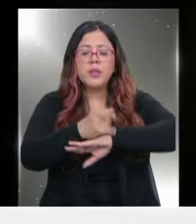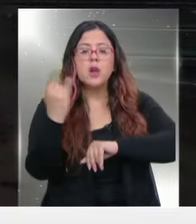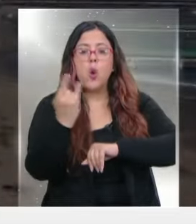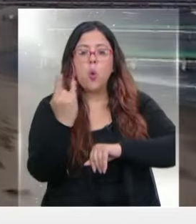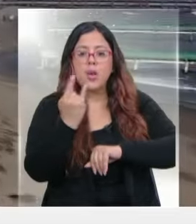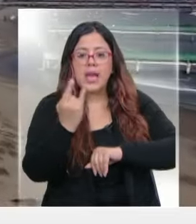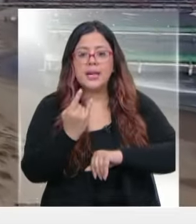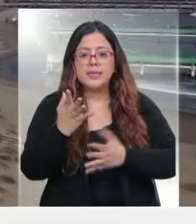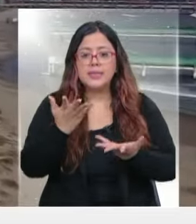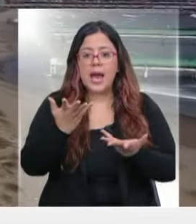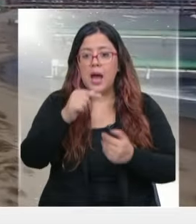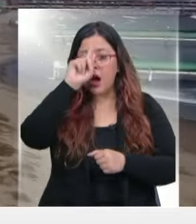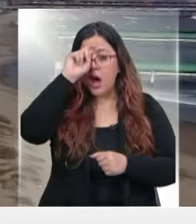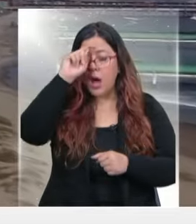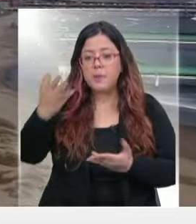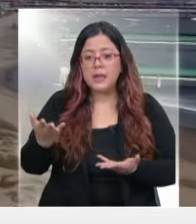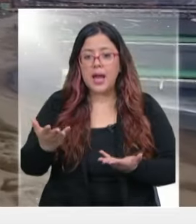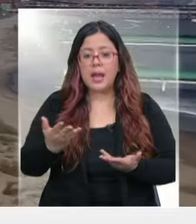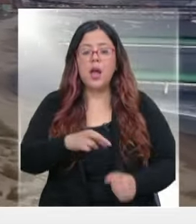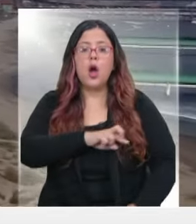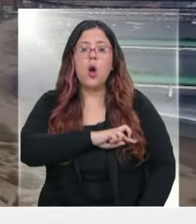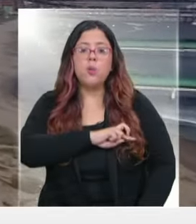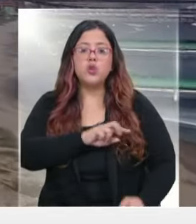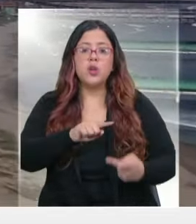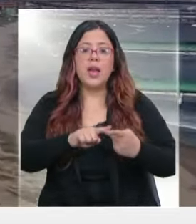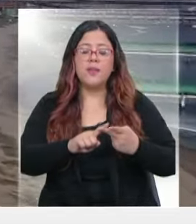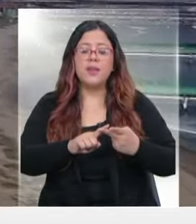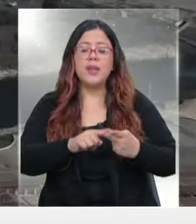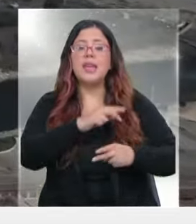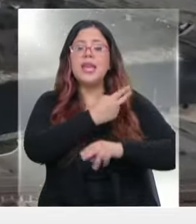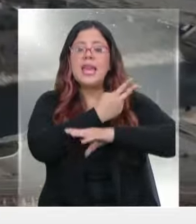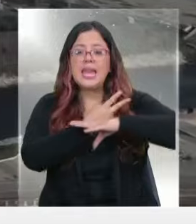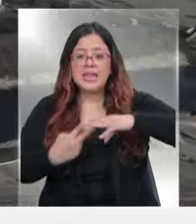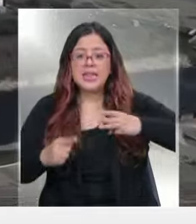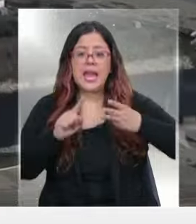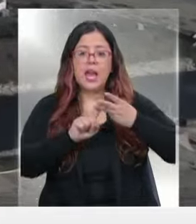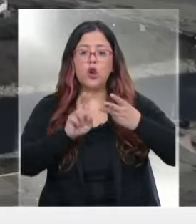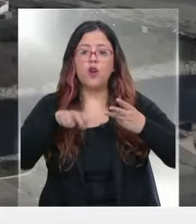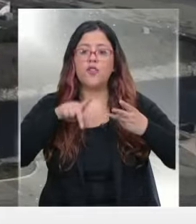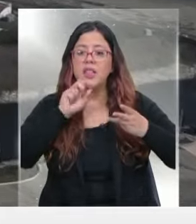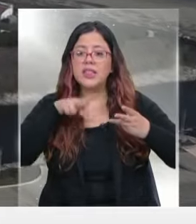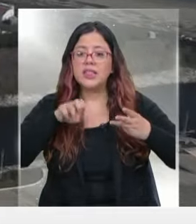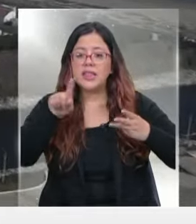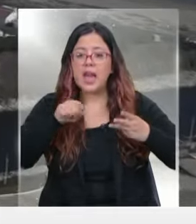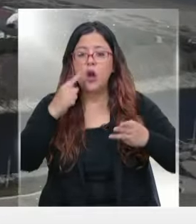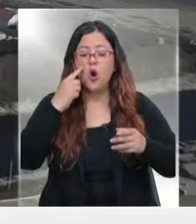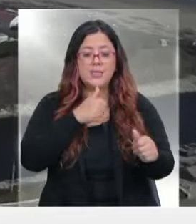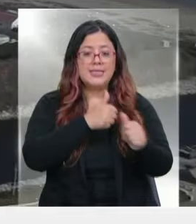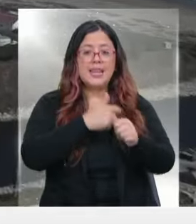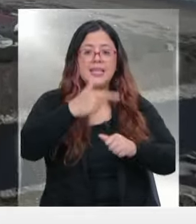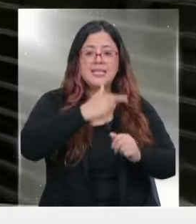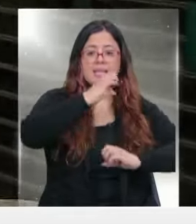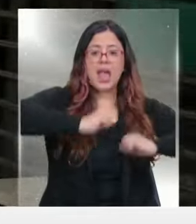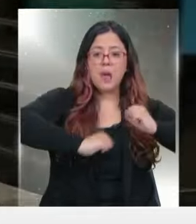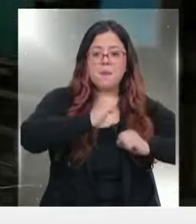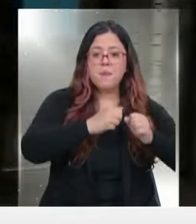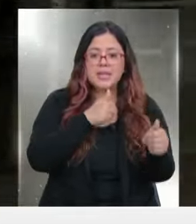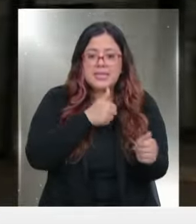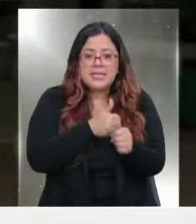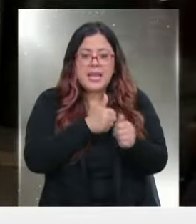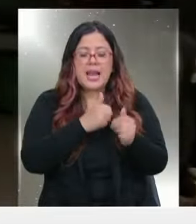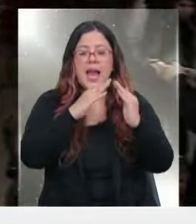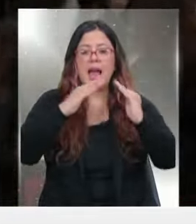Gauciño. Puchuncaví, Ventanas, Quintero y sus alrededores están próximos a 17 empresas, todas instaladas a pocos